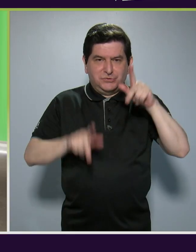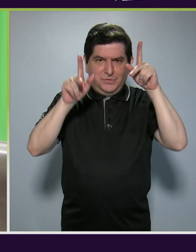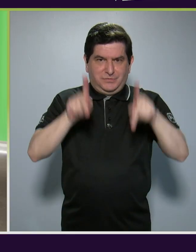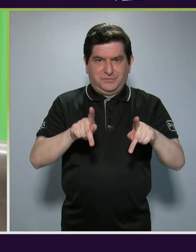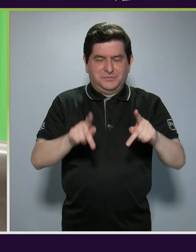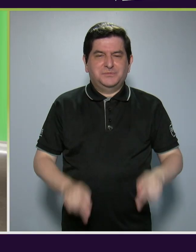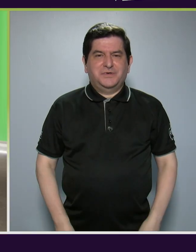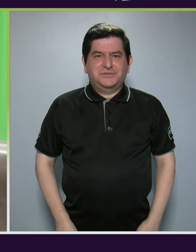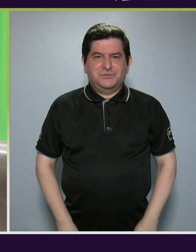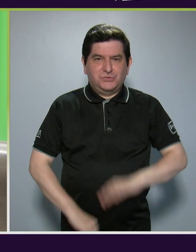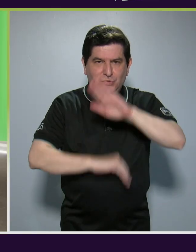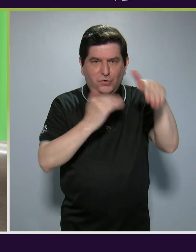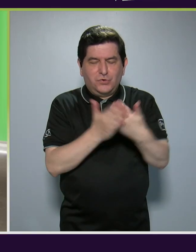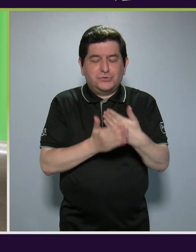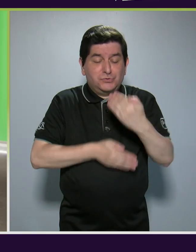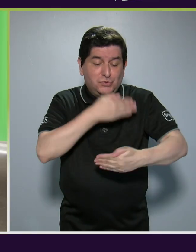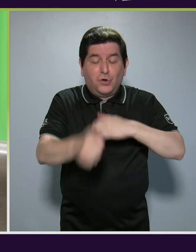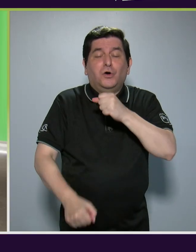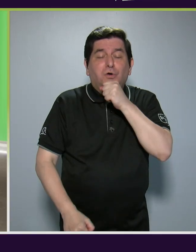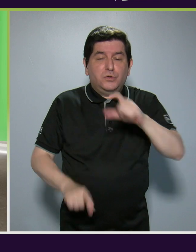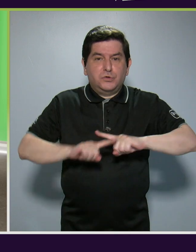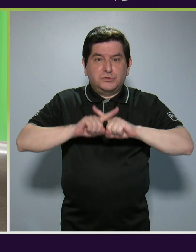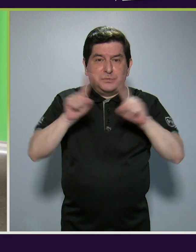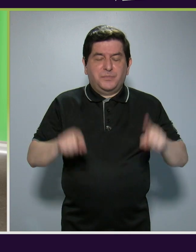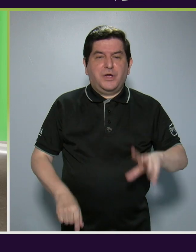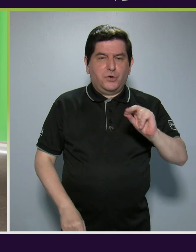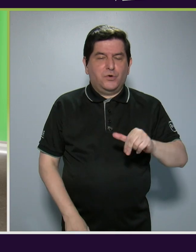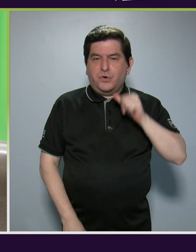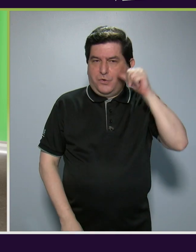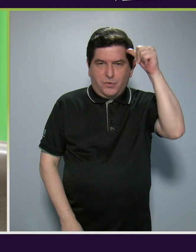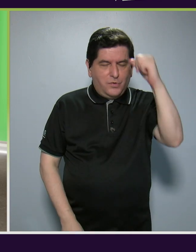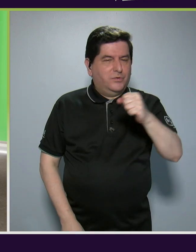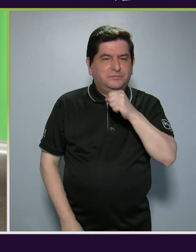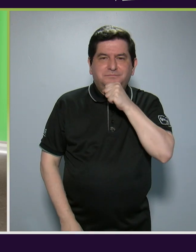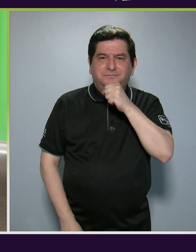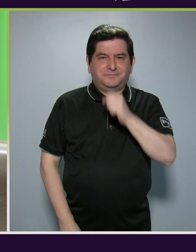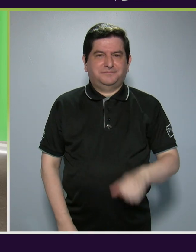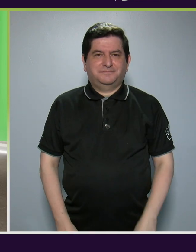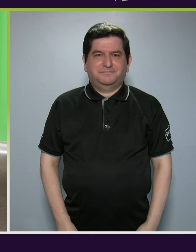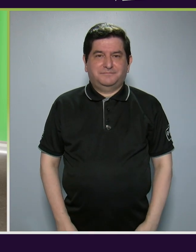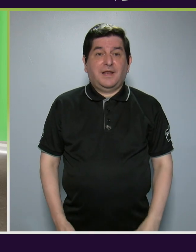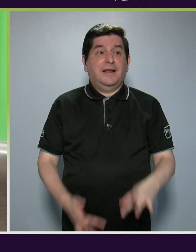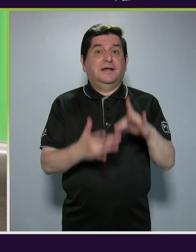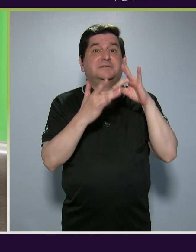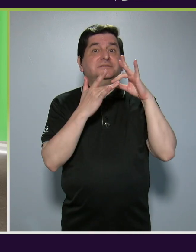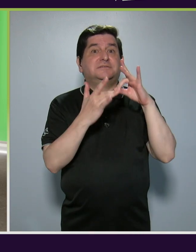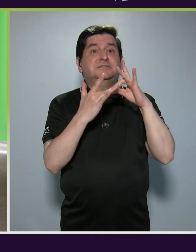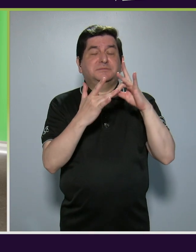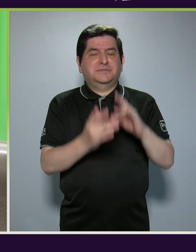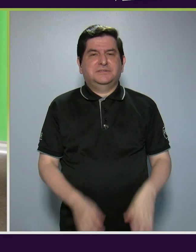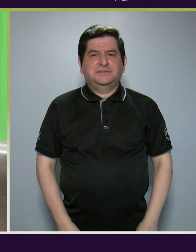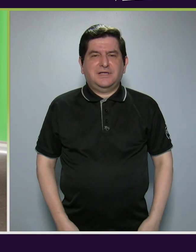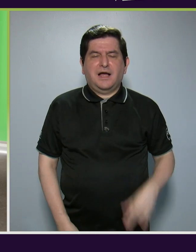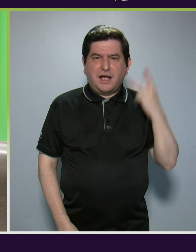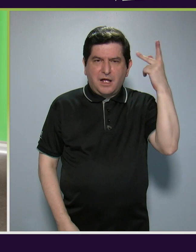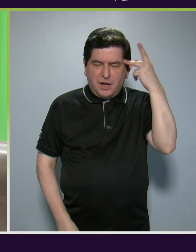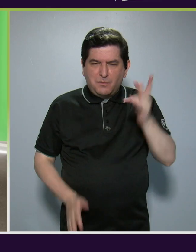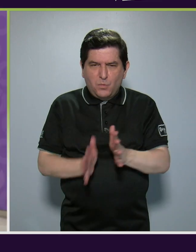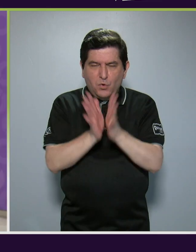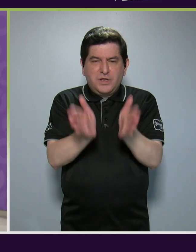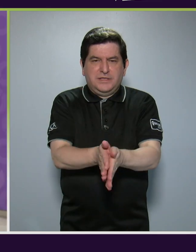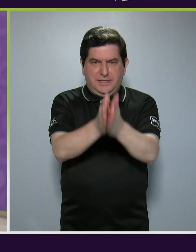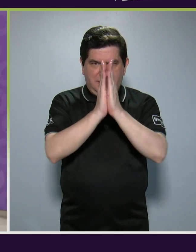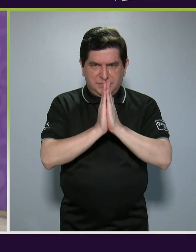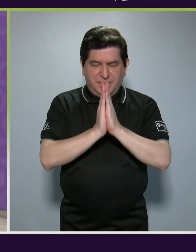que todas estamos envejeciendo, ¿verdad?, pero que aún no somos adultas mayores, y sobre todo demandar estas políticas públicas